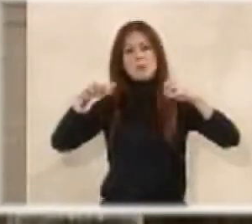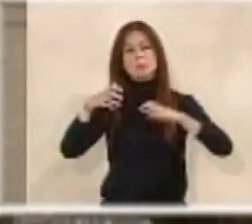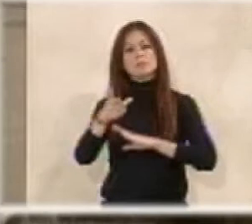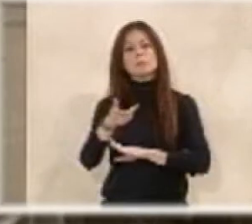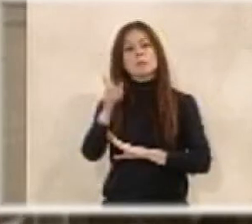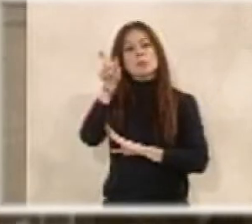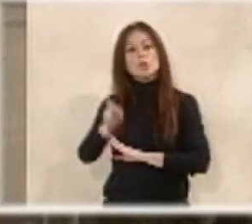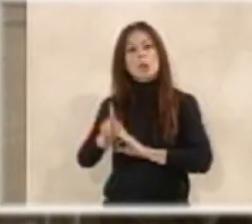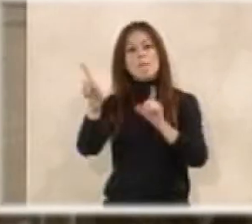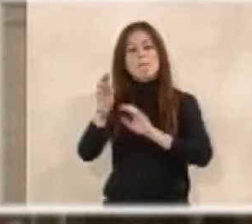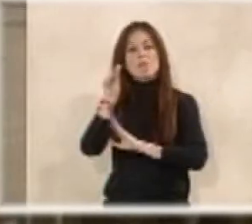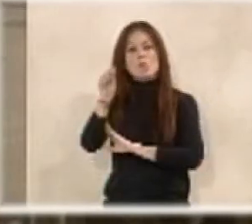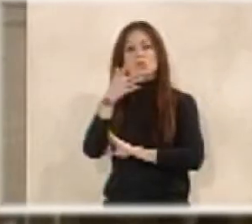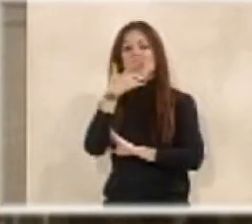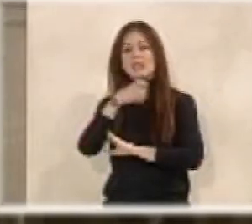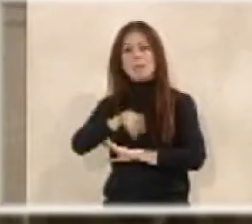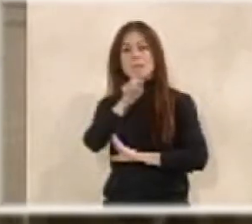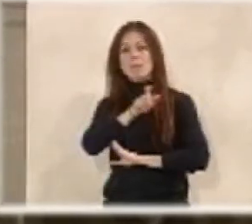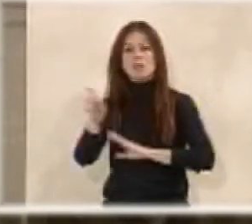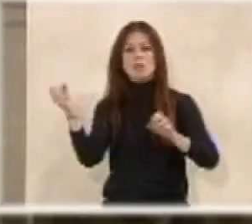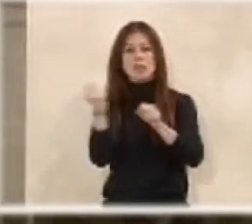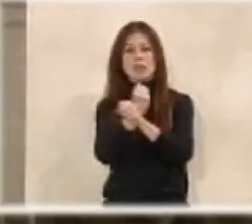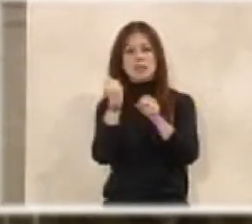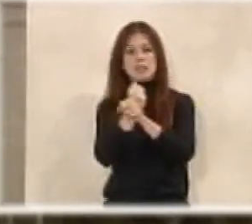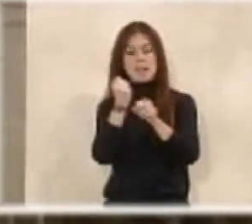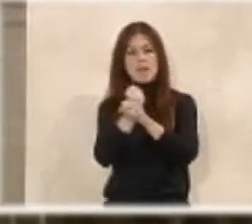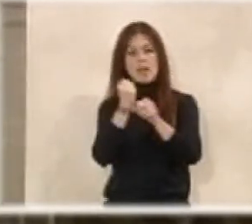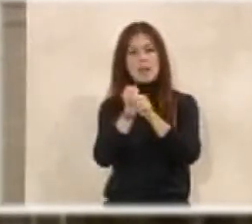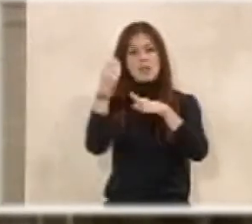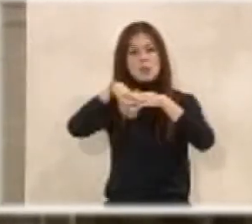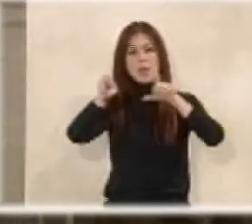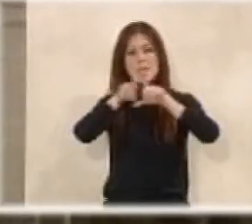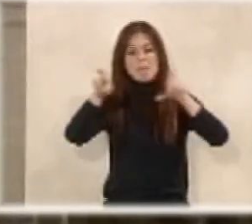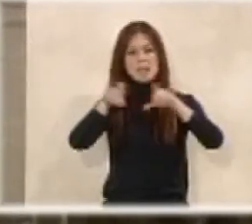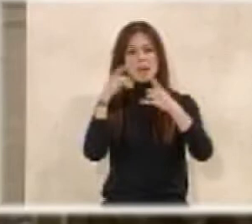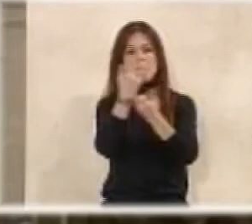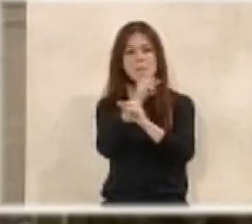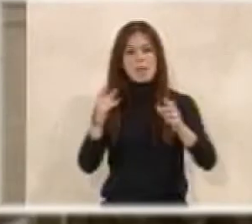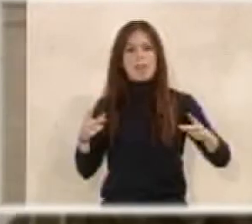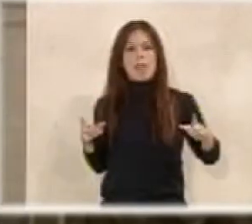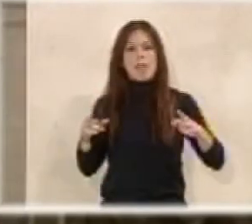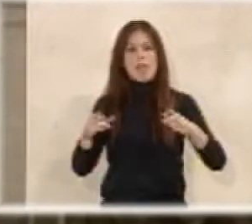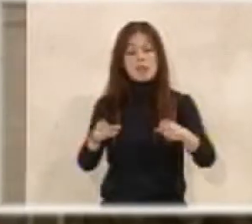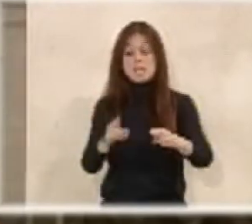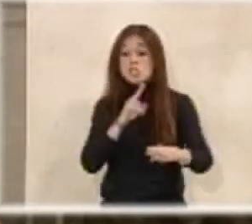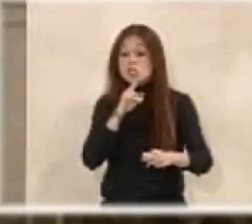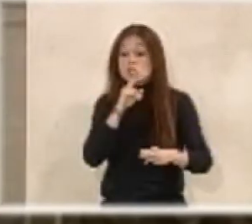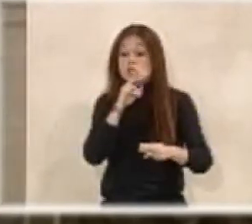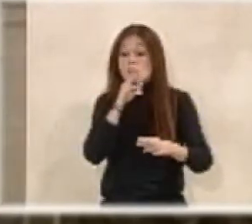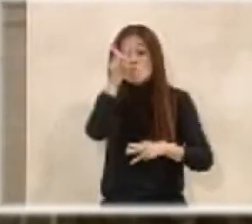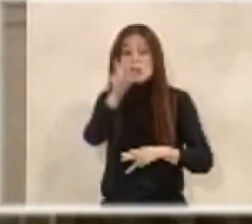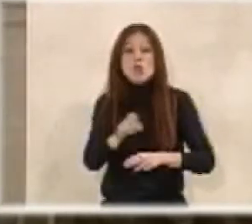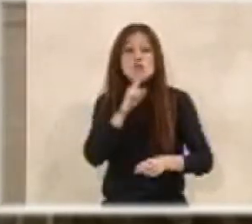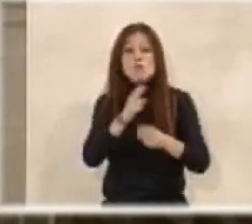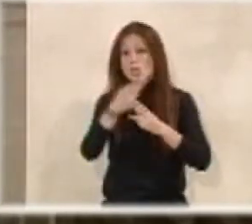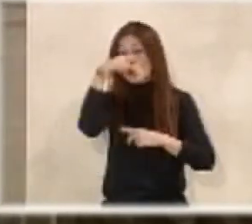por los trabajadores de la empresa concesionaria de Parques y Jardines. No especifica qué persona es,